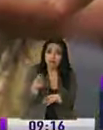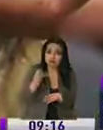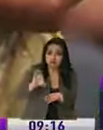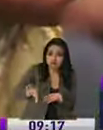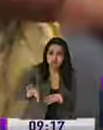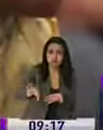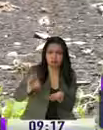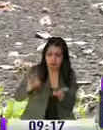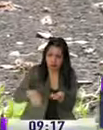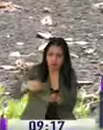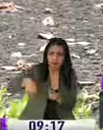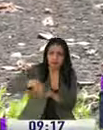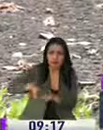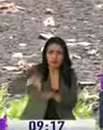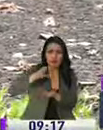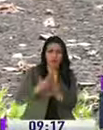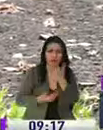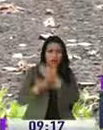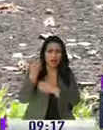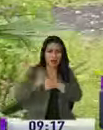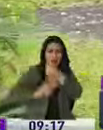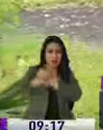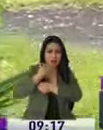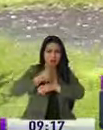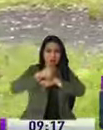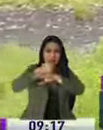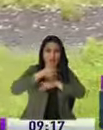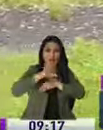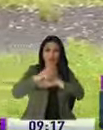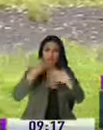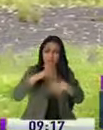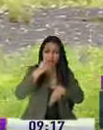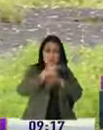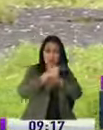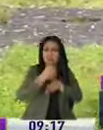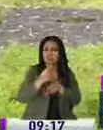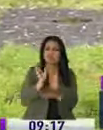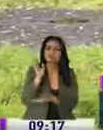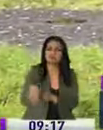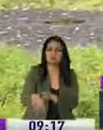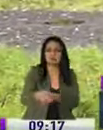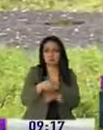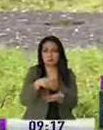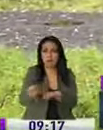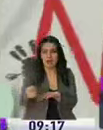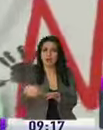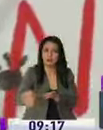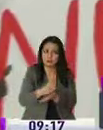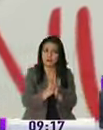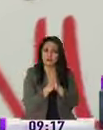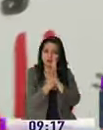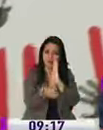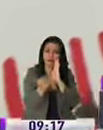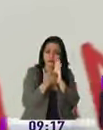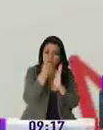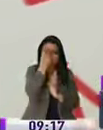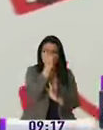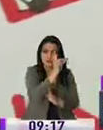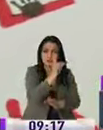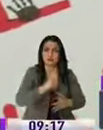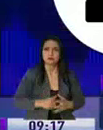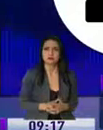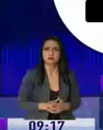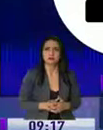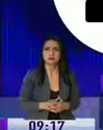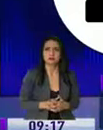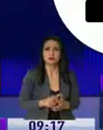monto de reparación que ordenó hace varios años una corte ecuatoriana. Los afectados anuncian que apelarán esta decisión. Sí, nos preocupa un